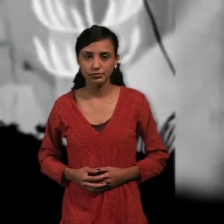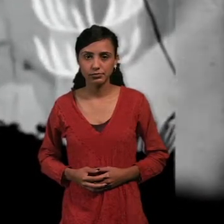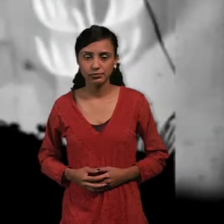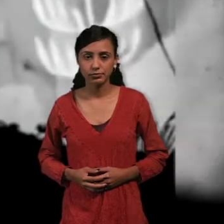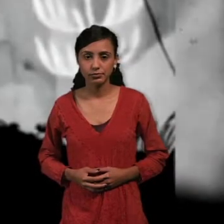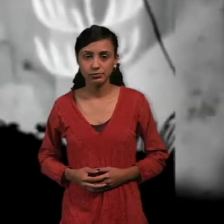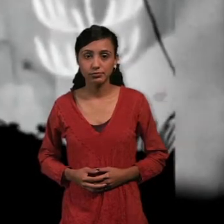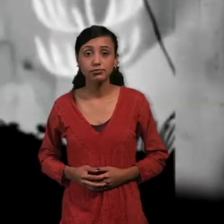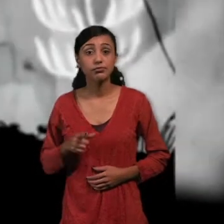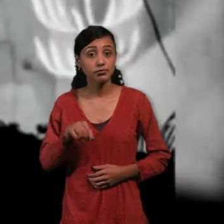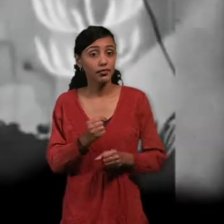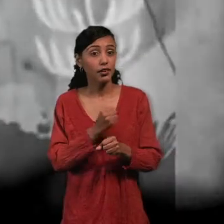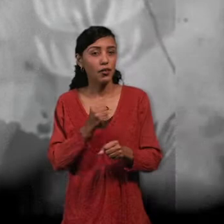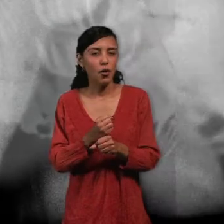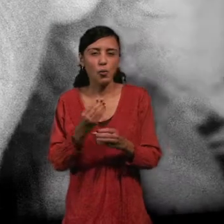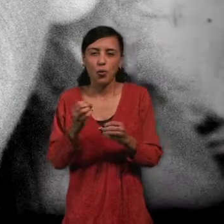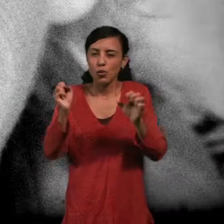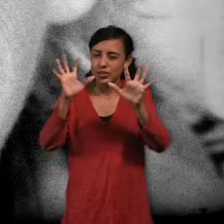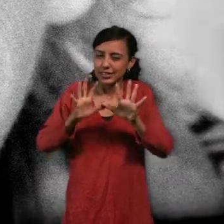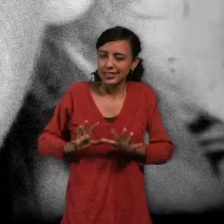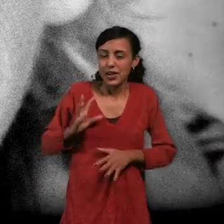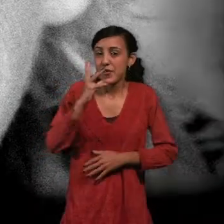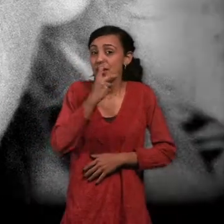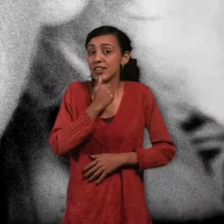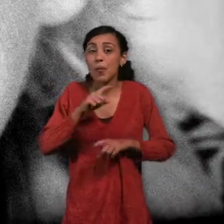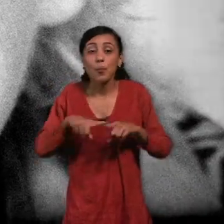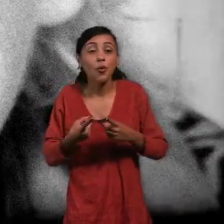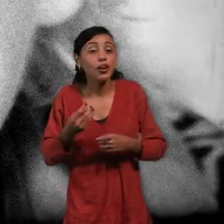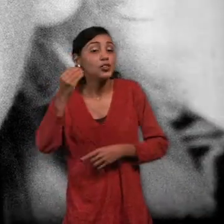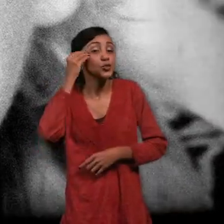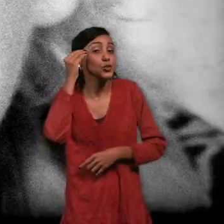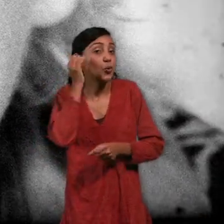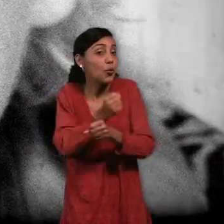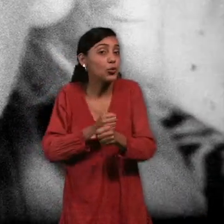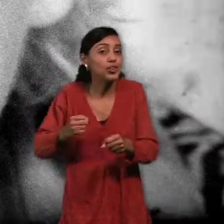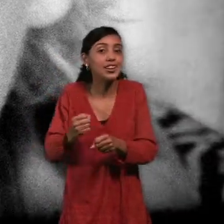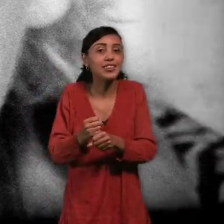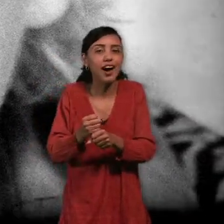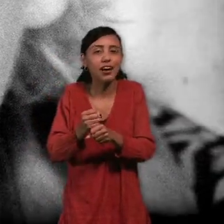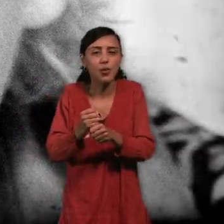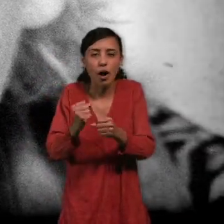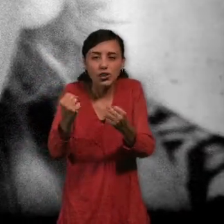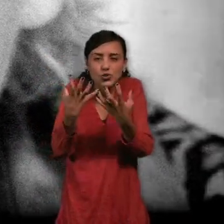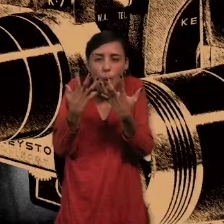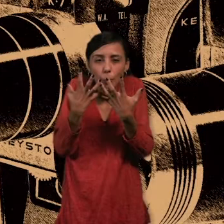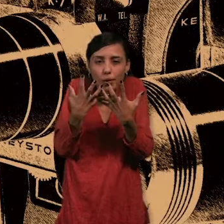Su obra está llena de fantasía y belleza, porque supo explotar como nadie la magia de las sombras.